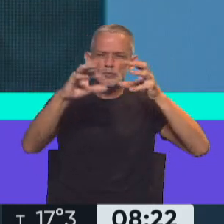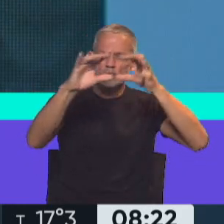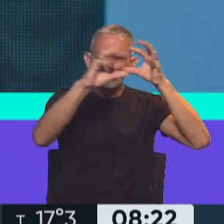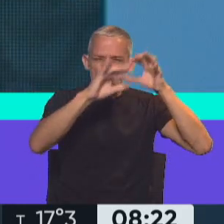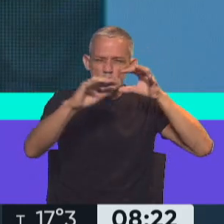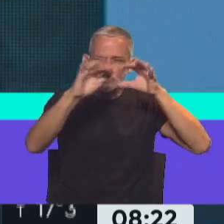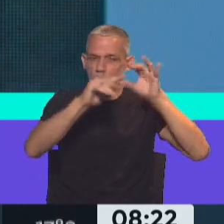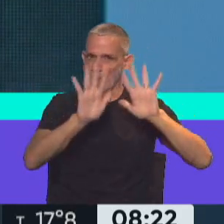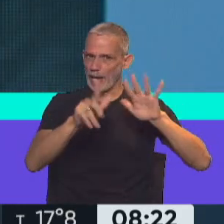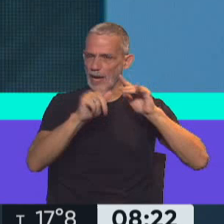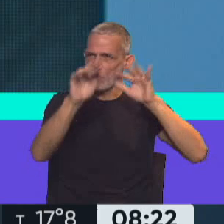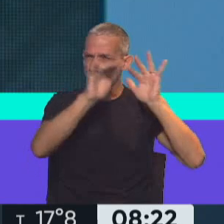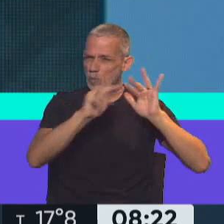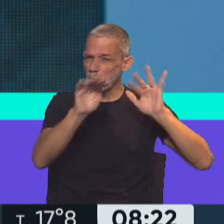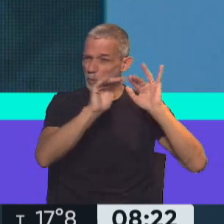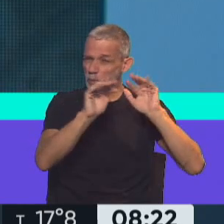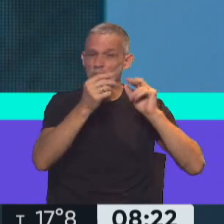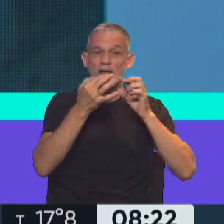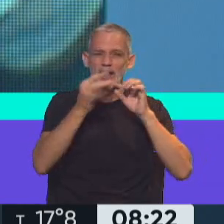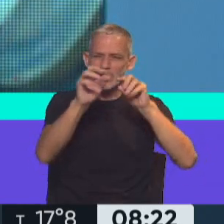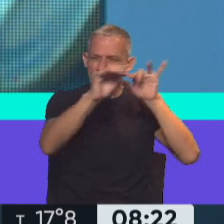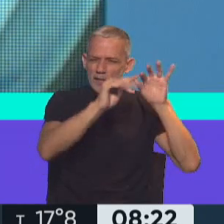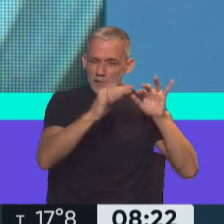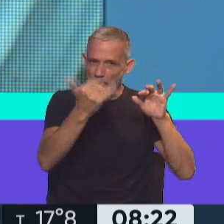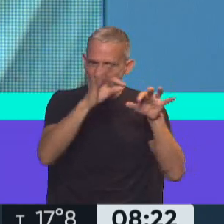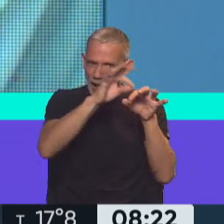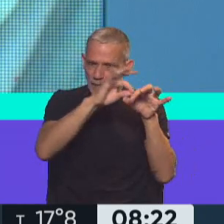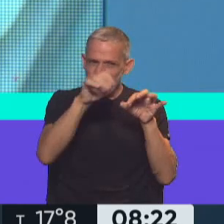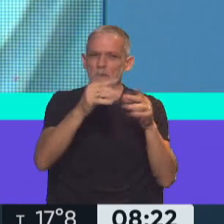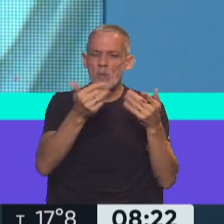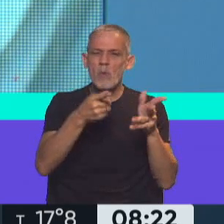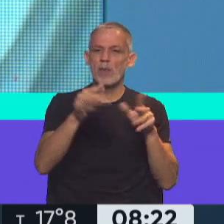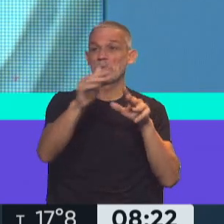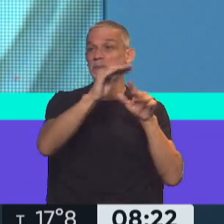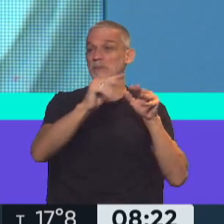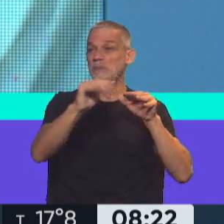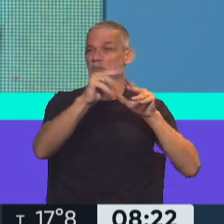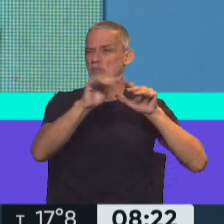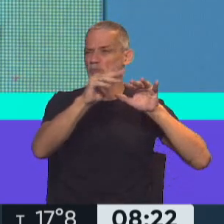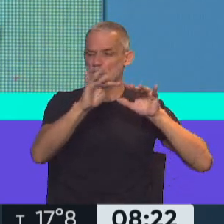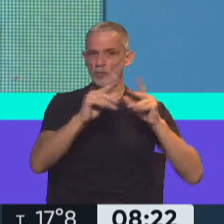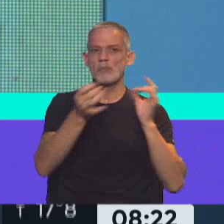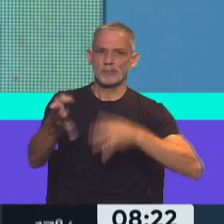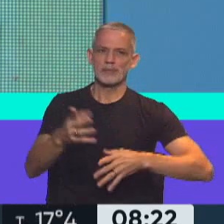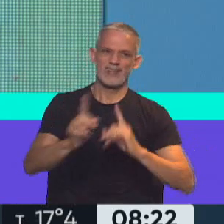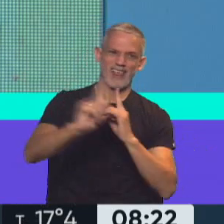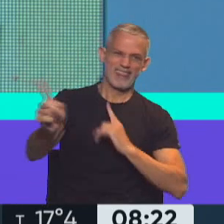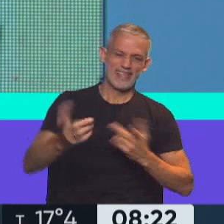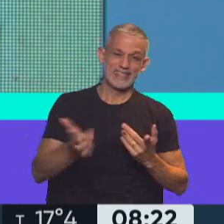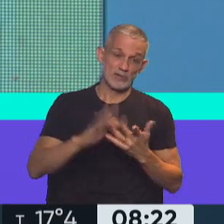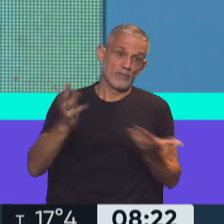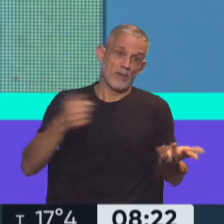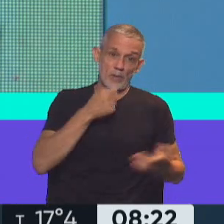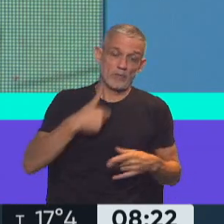nube invisible de gotitas de saliva que pueden contener al virus. Entonces, eso permite el contagio a distancia, es decir, que si yo